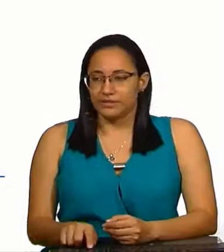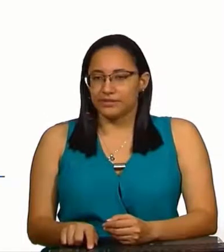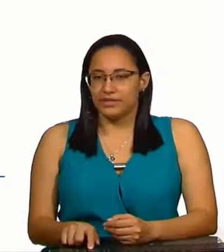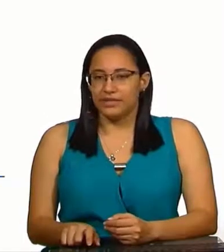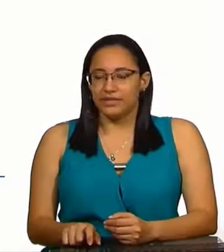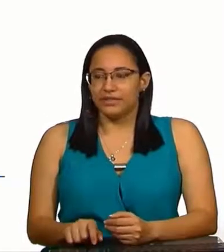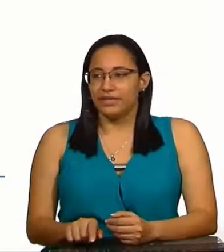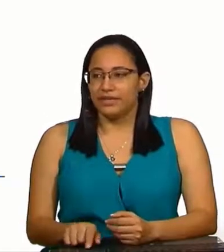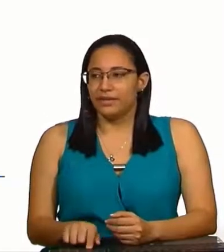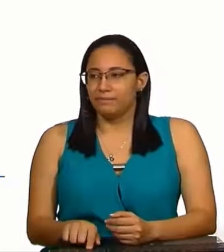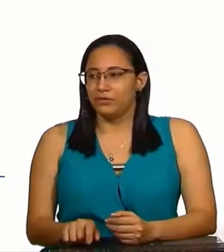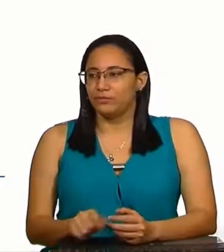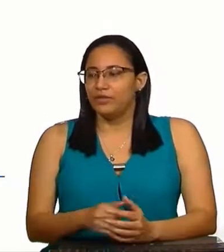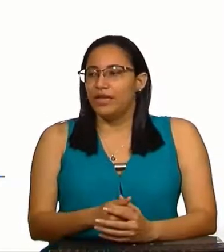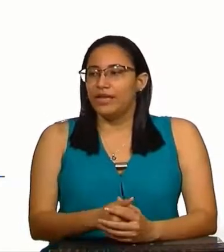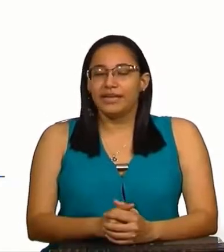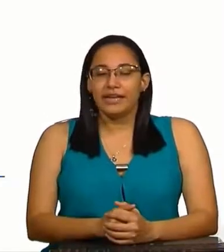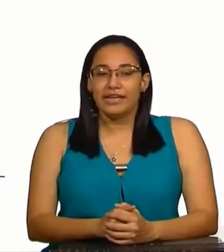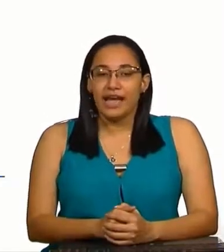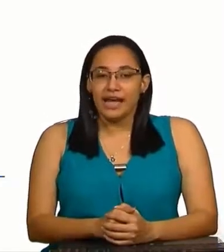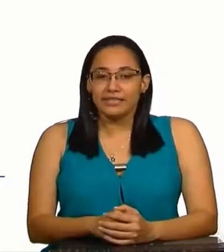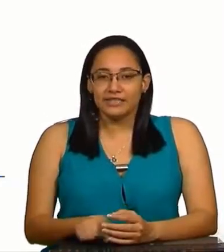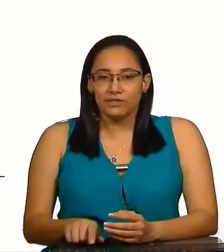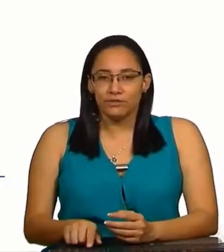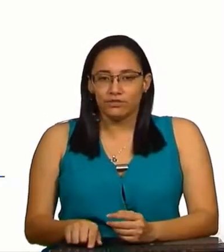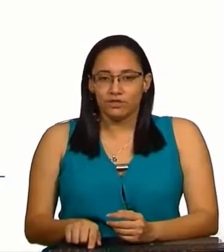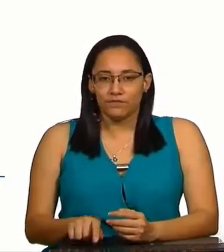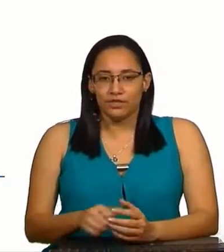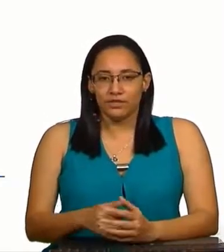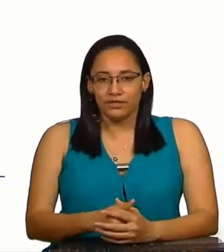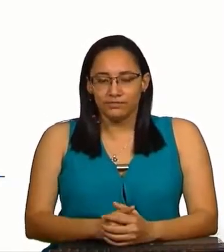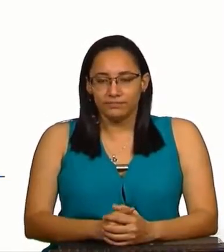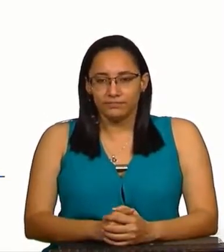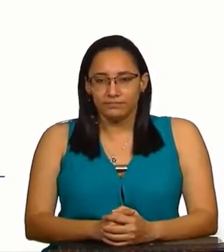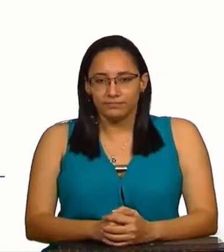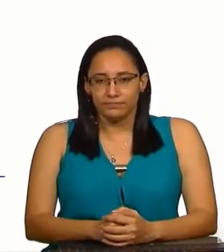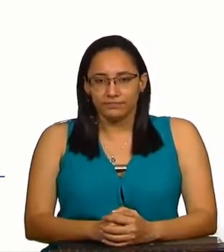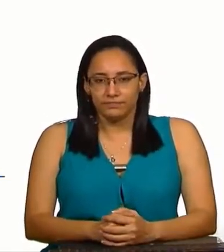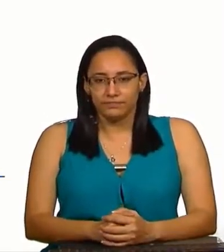Muy bien, siguiente ejemplo. Can I ask you something?